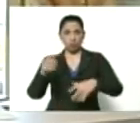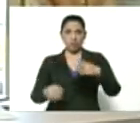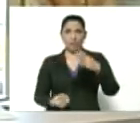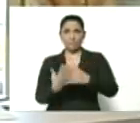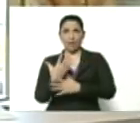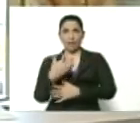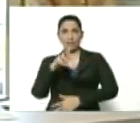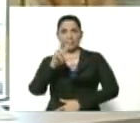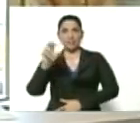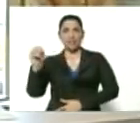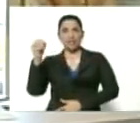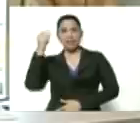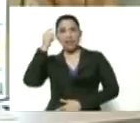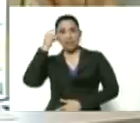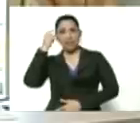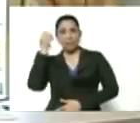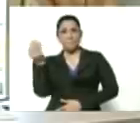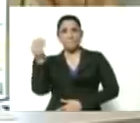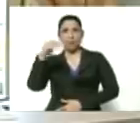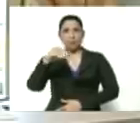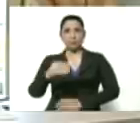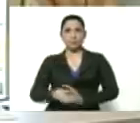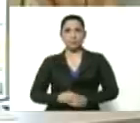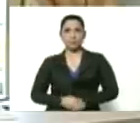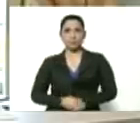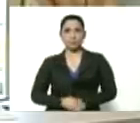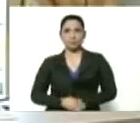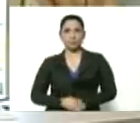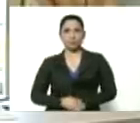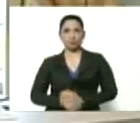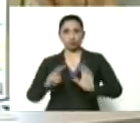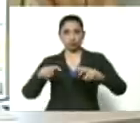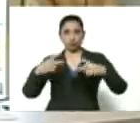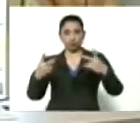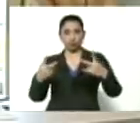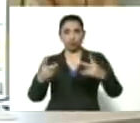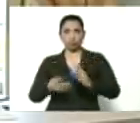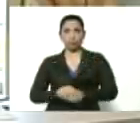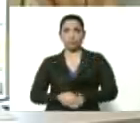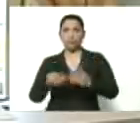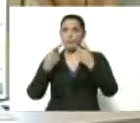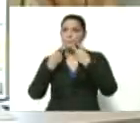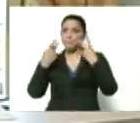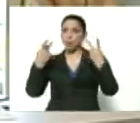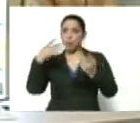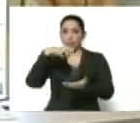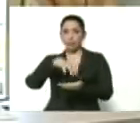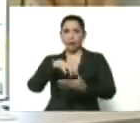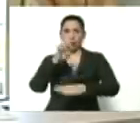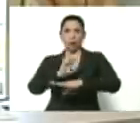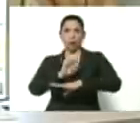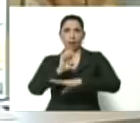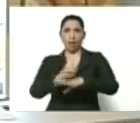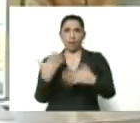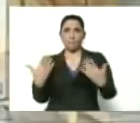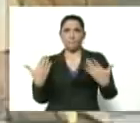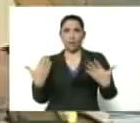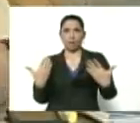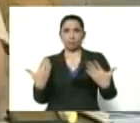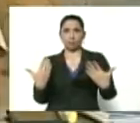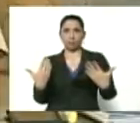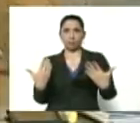30 días más, voy a renovar el decreto del estado de alarma por